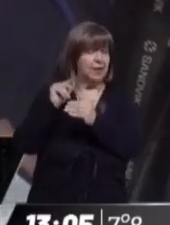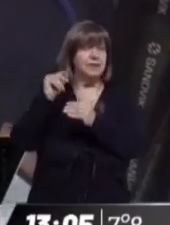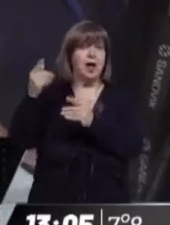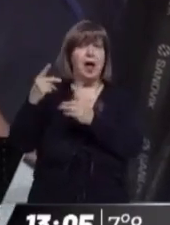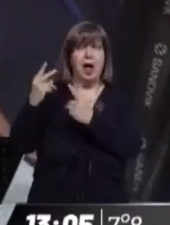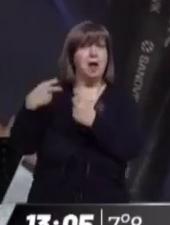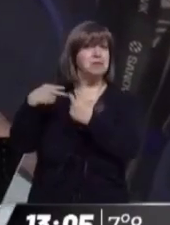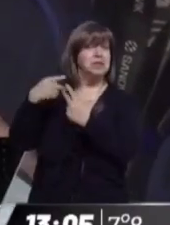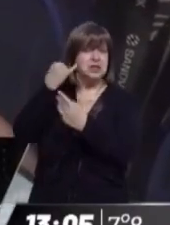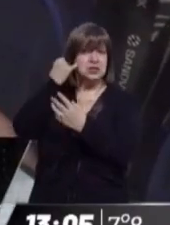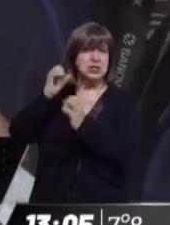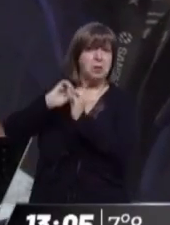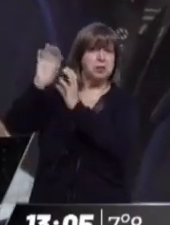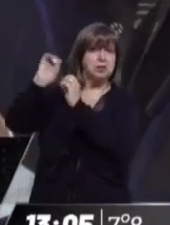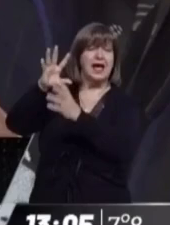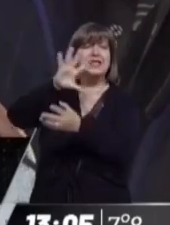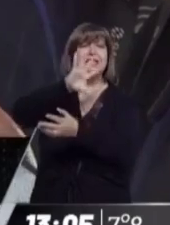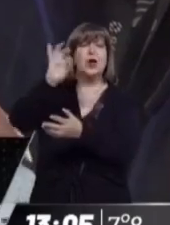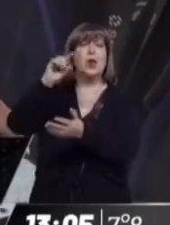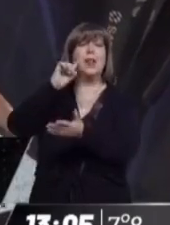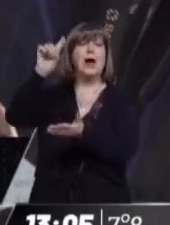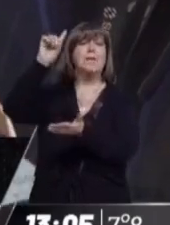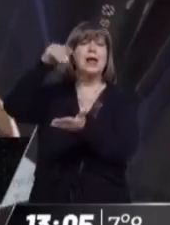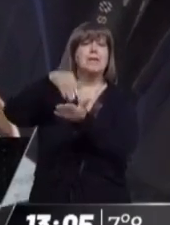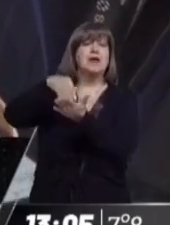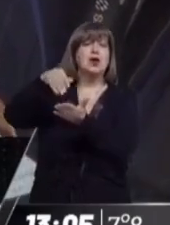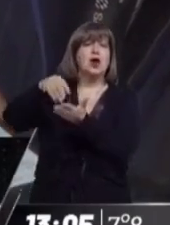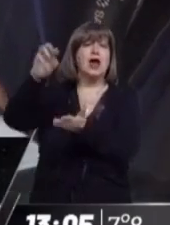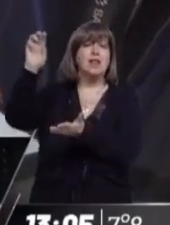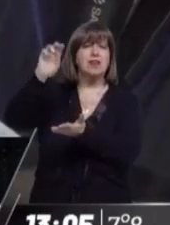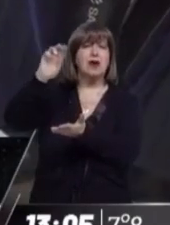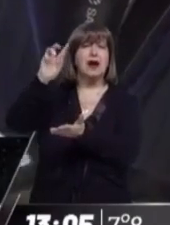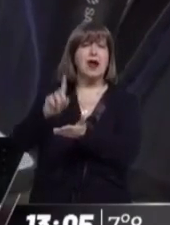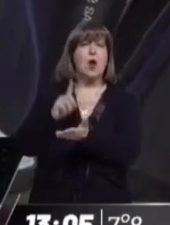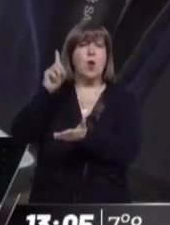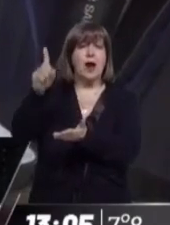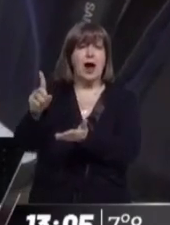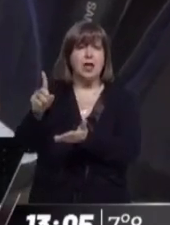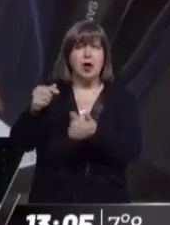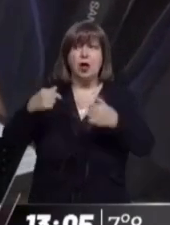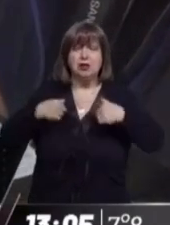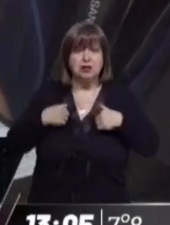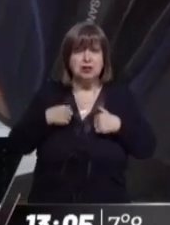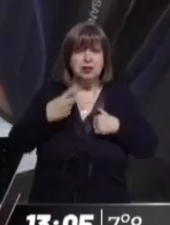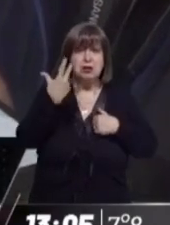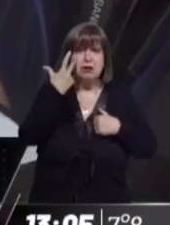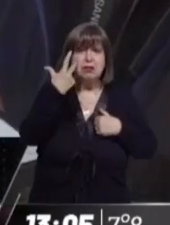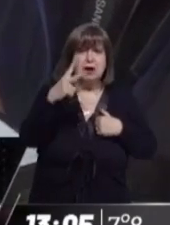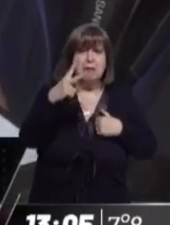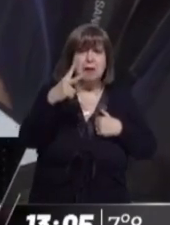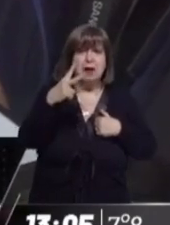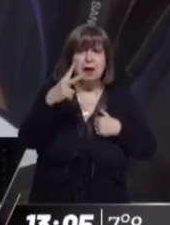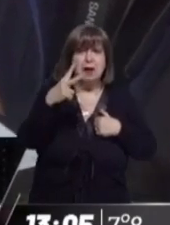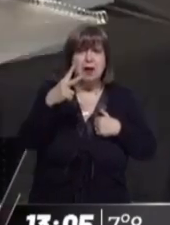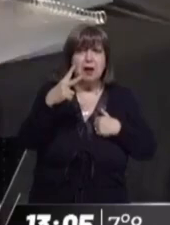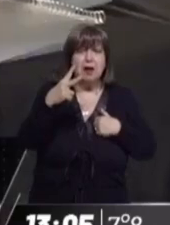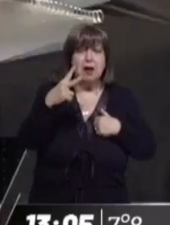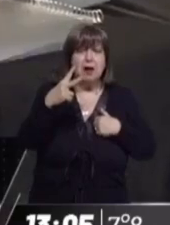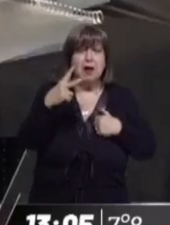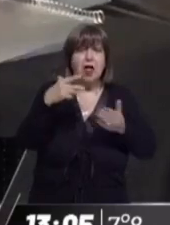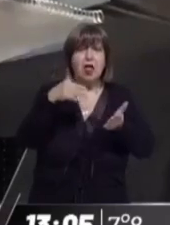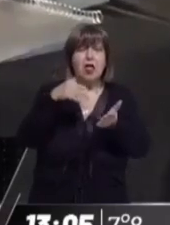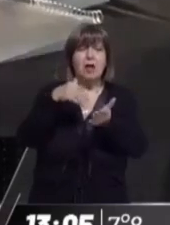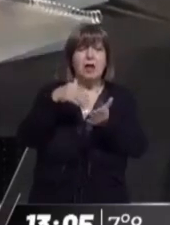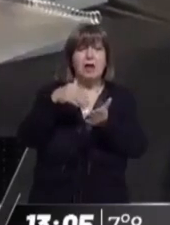exporta más de 50 mil millones de dólares anuales y nosotros solo 3.000. Entonces la Argentina no puede